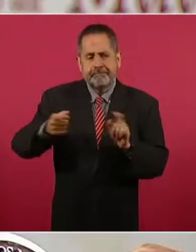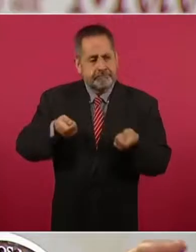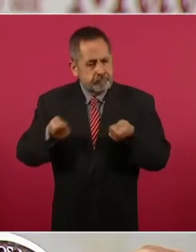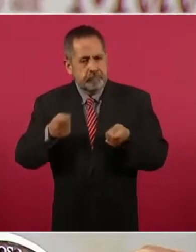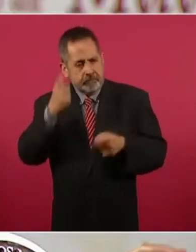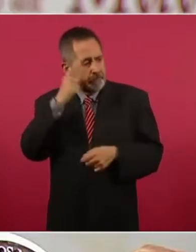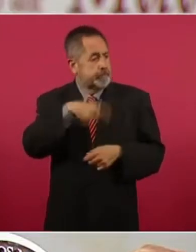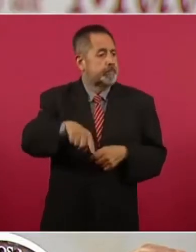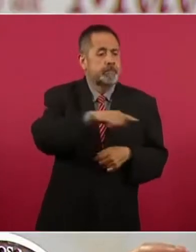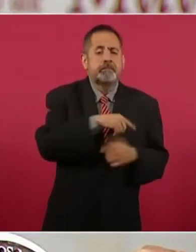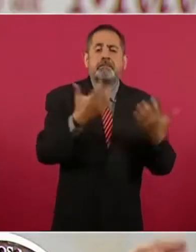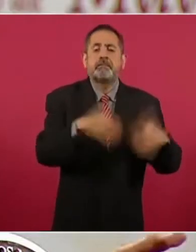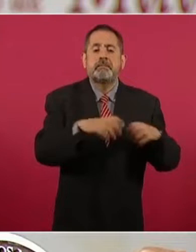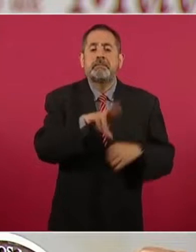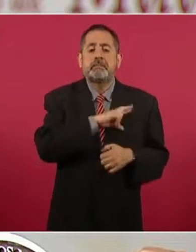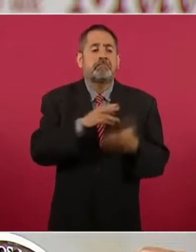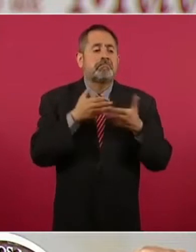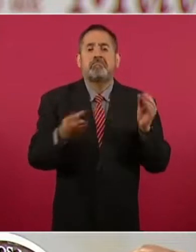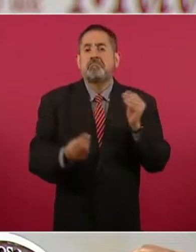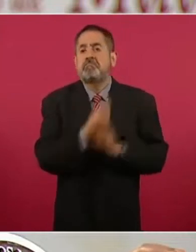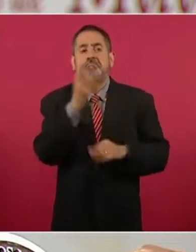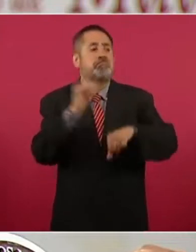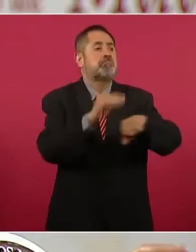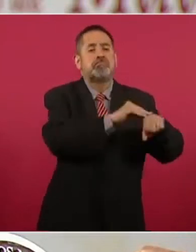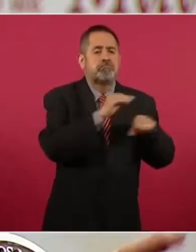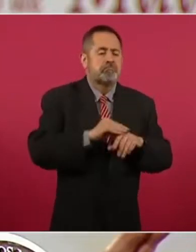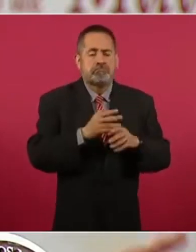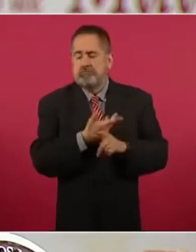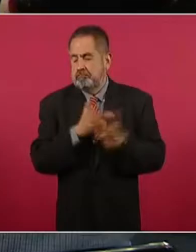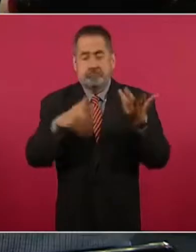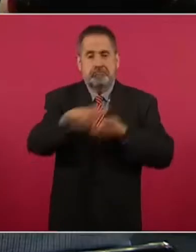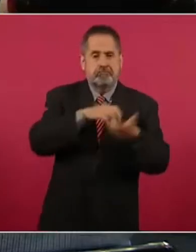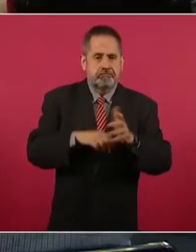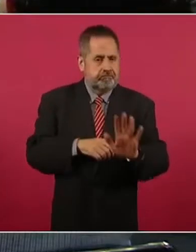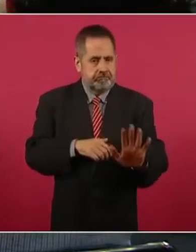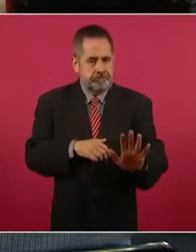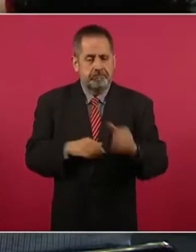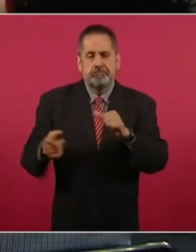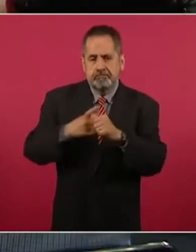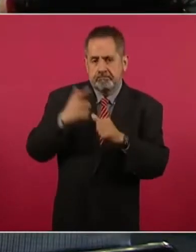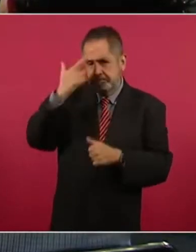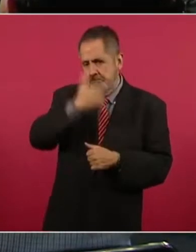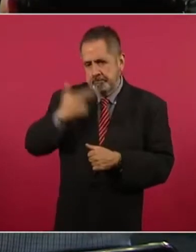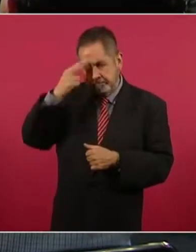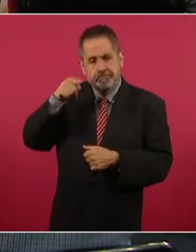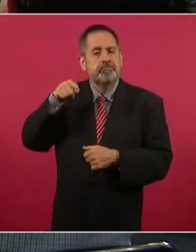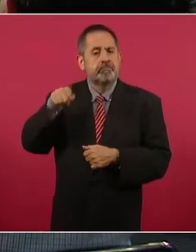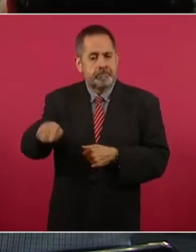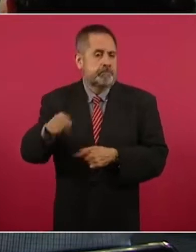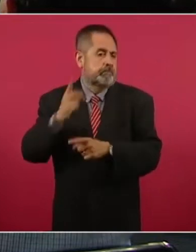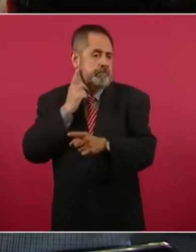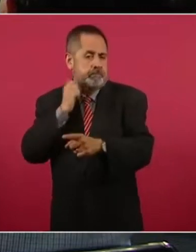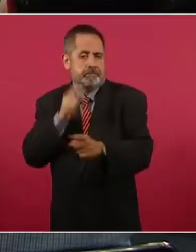para evitar que esta figura se malutilice, y seguramente será revisado tanto por el legislativo como